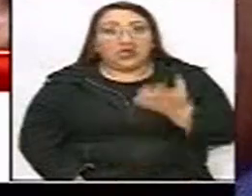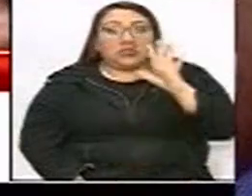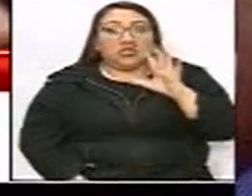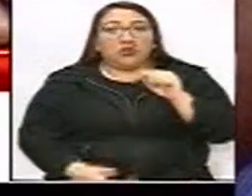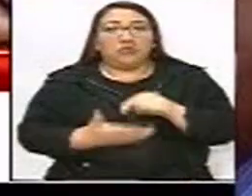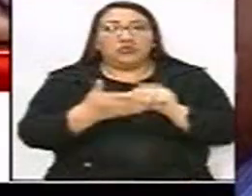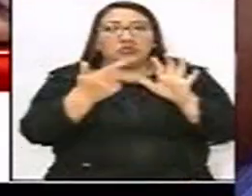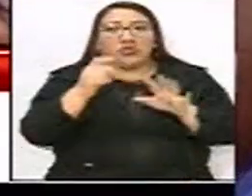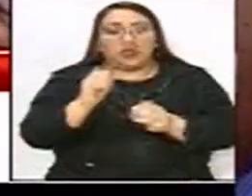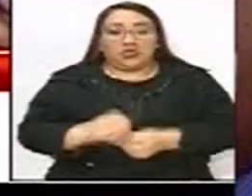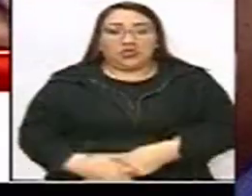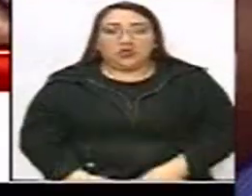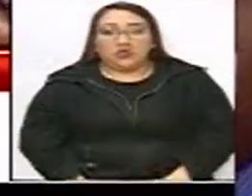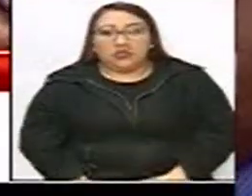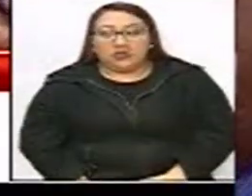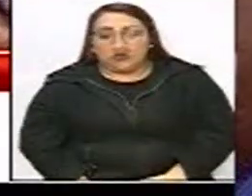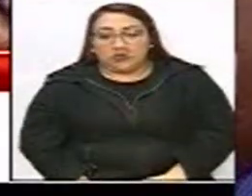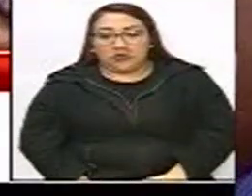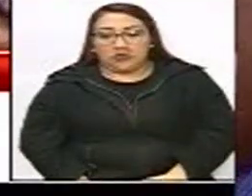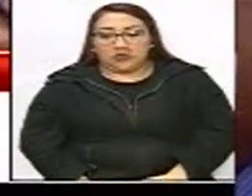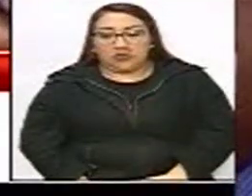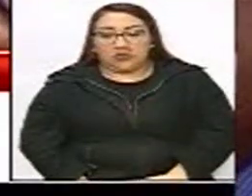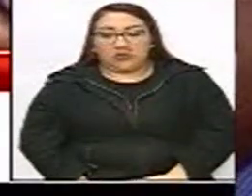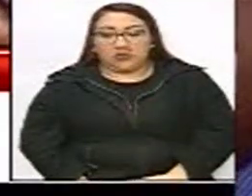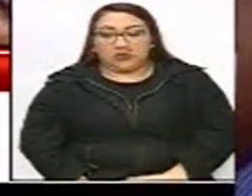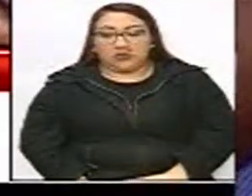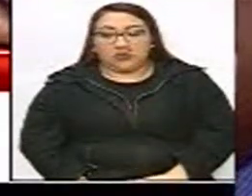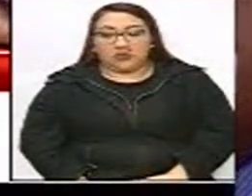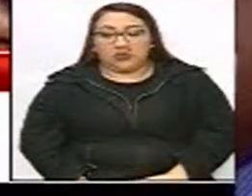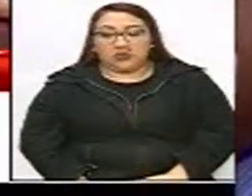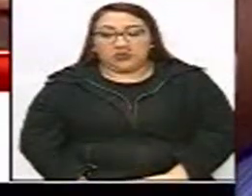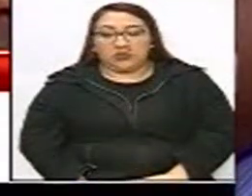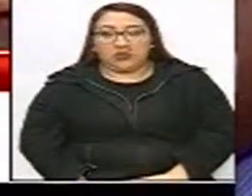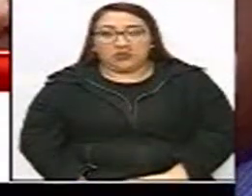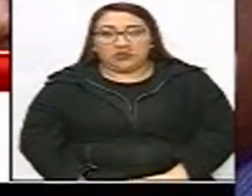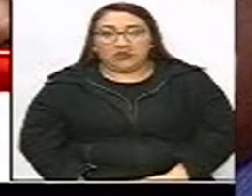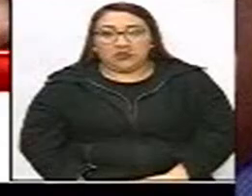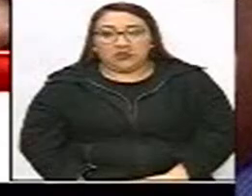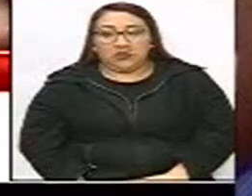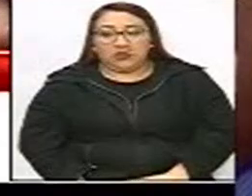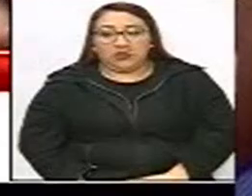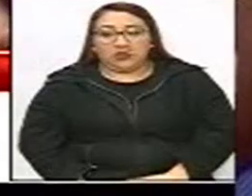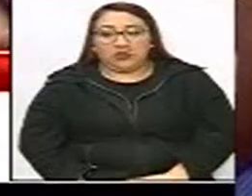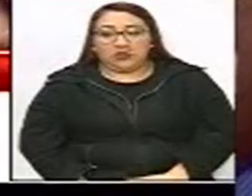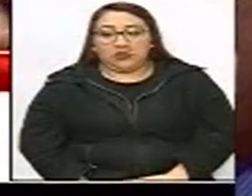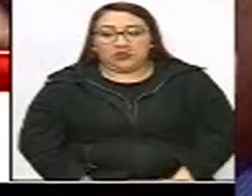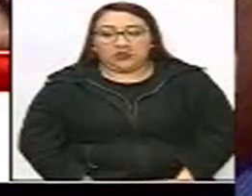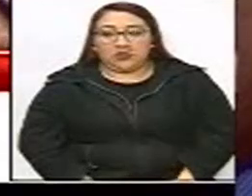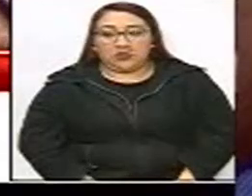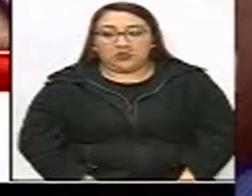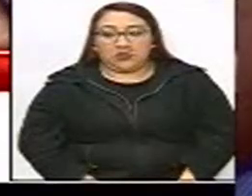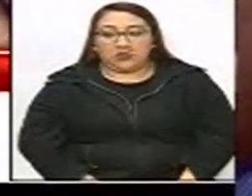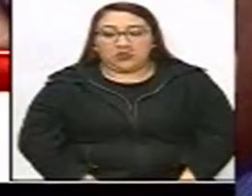perjuicio de los usuarios del proyecto Línea Amarilla y de los ciudadanos en general de la ciudad de Lima.